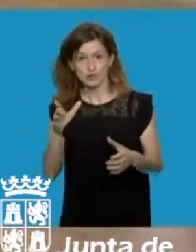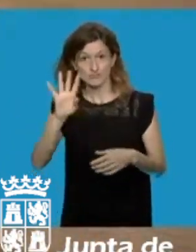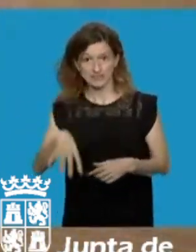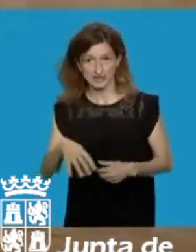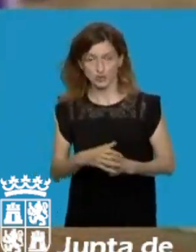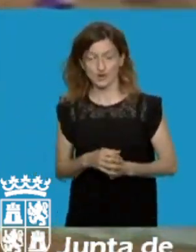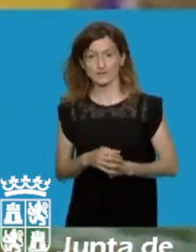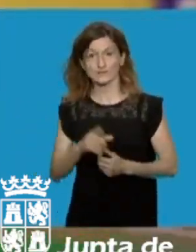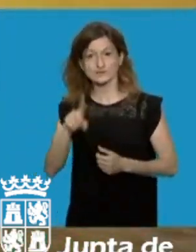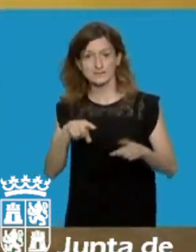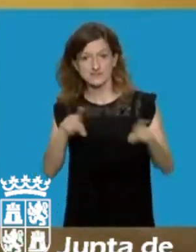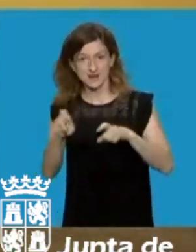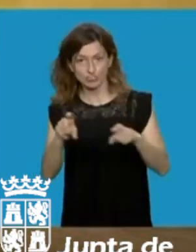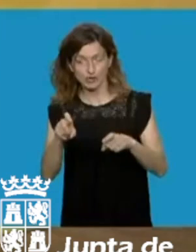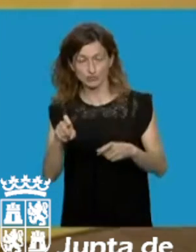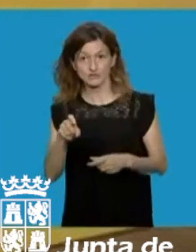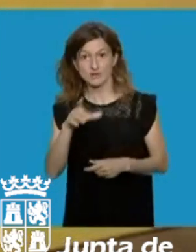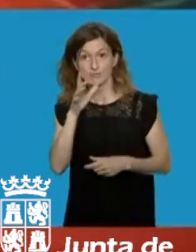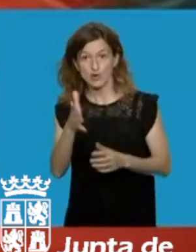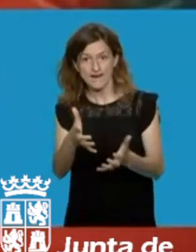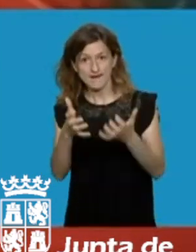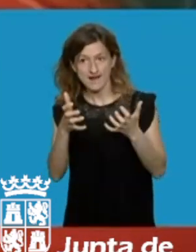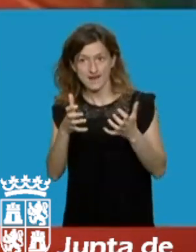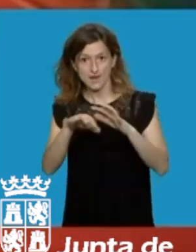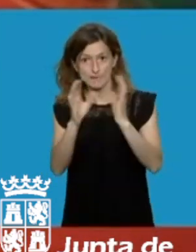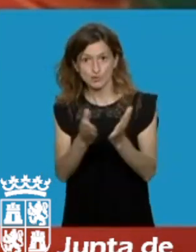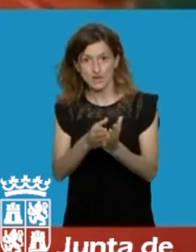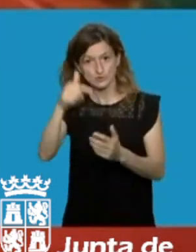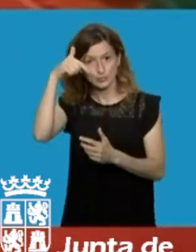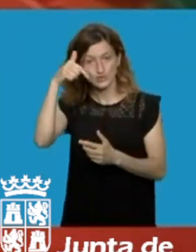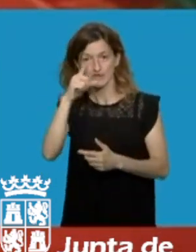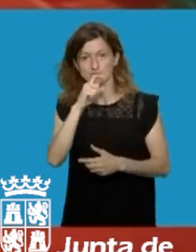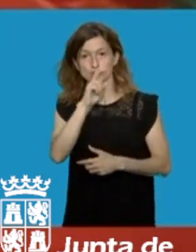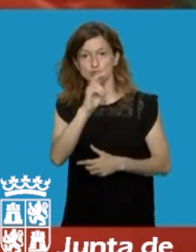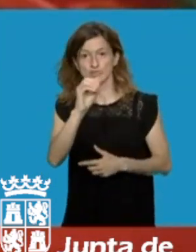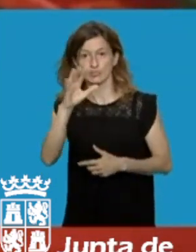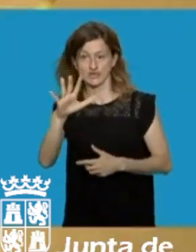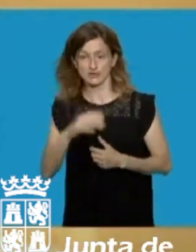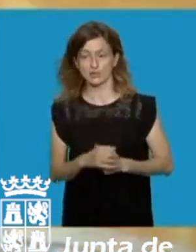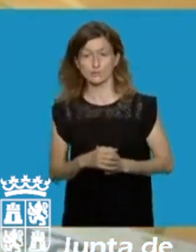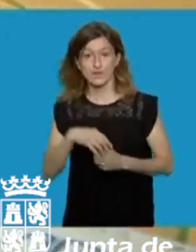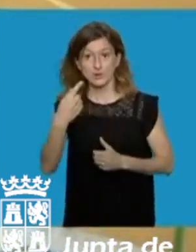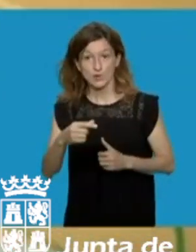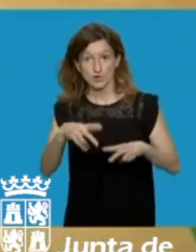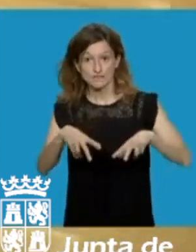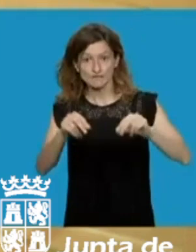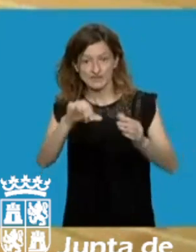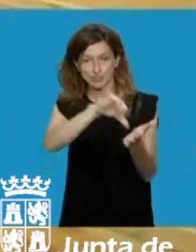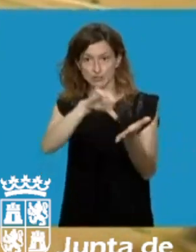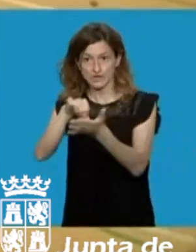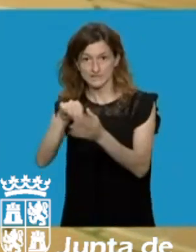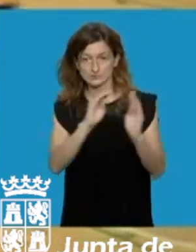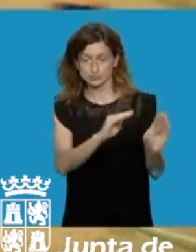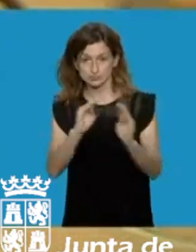Barcelona y en la selección, aquella que ganó el Mundial de Túnez en 2005. Después, terminaron sus carreras en sus ciudades